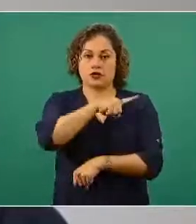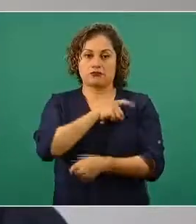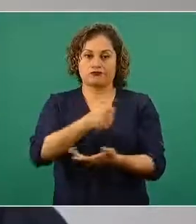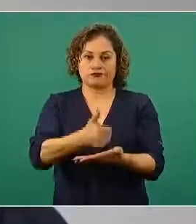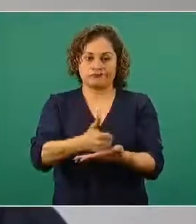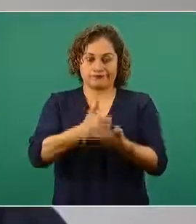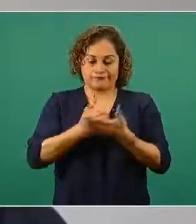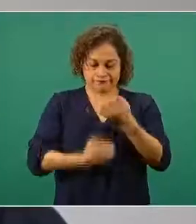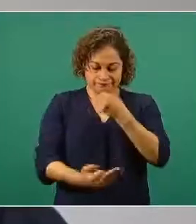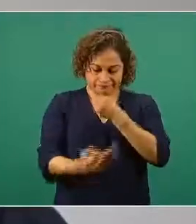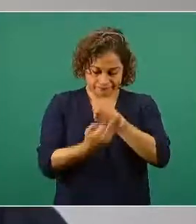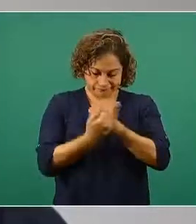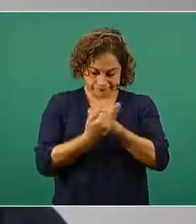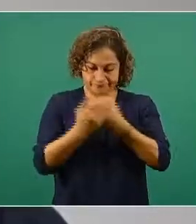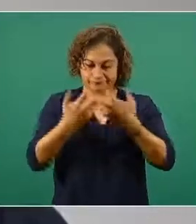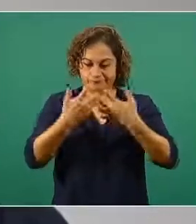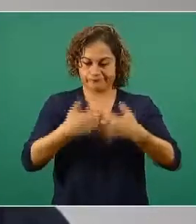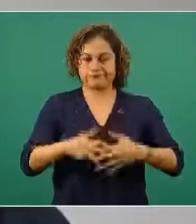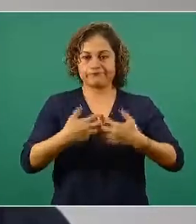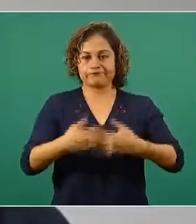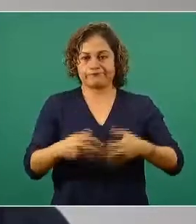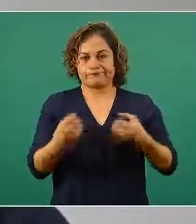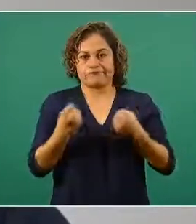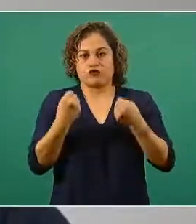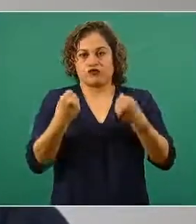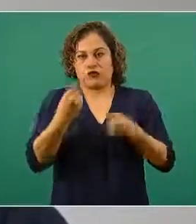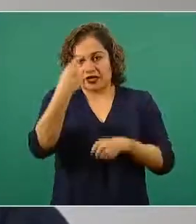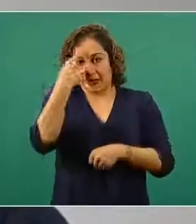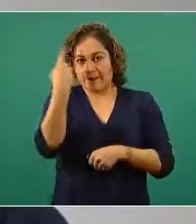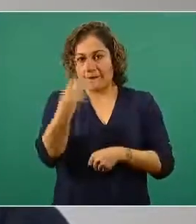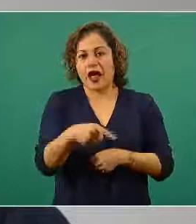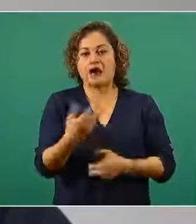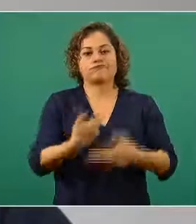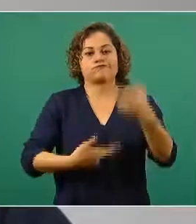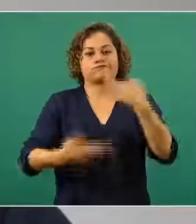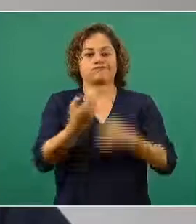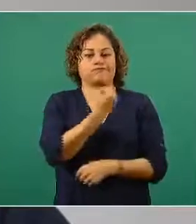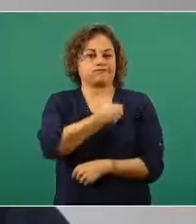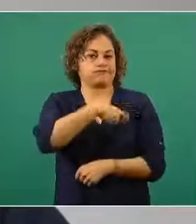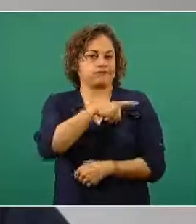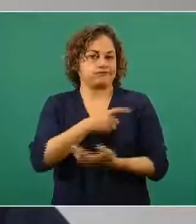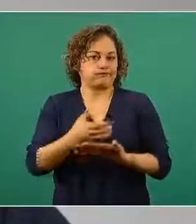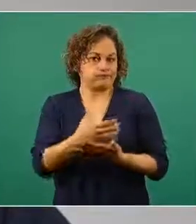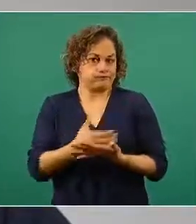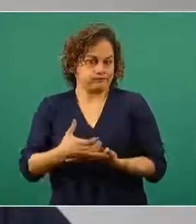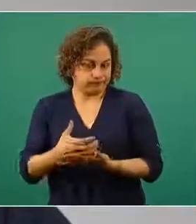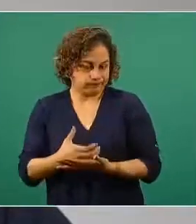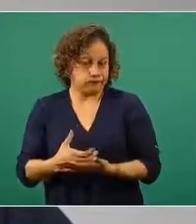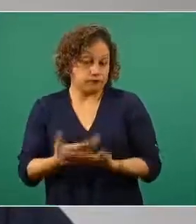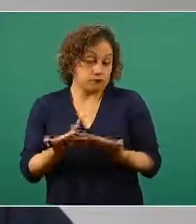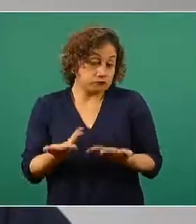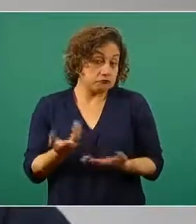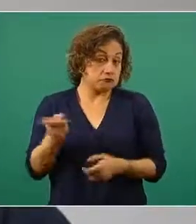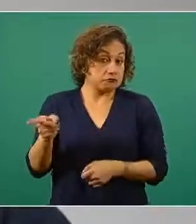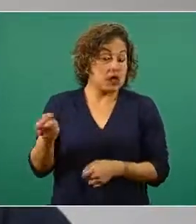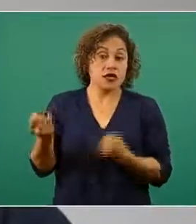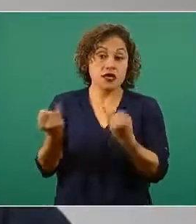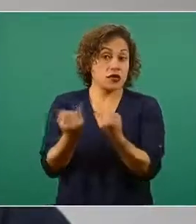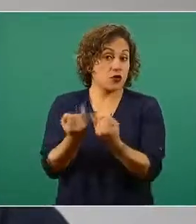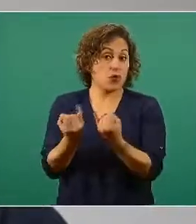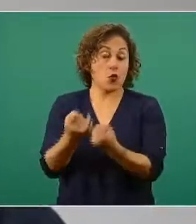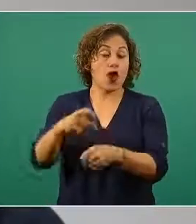manera importante a la recuperación de la persona. Entonces, en su momento de seguro el doctor López-Gatell podrá definir